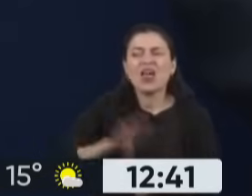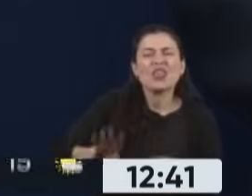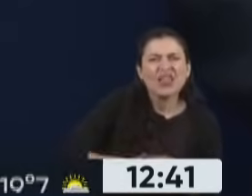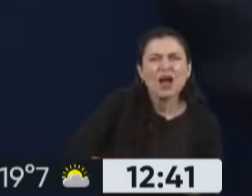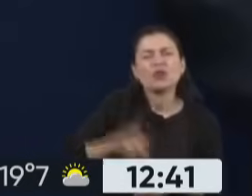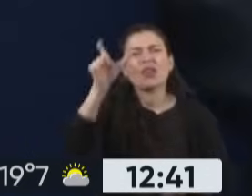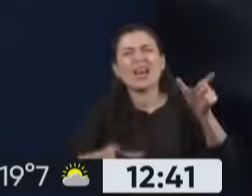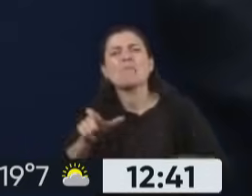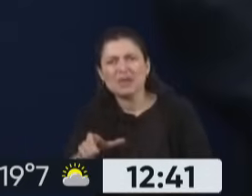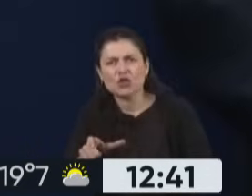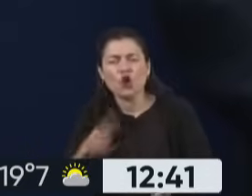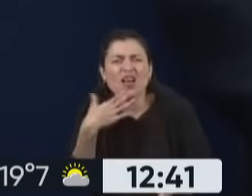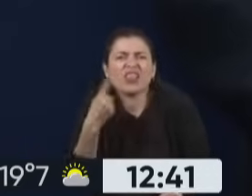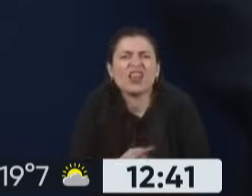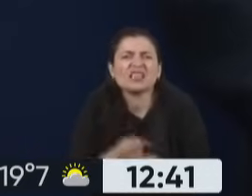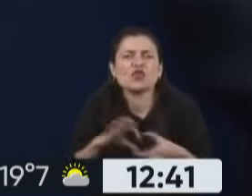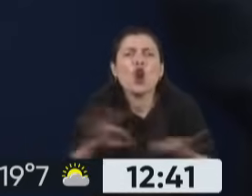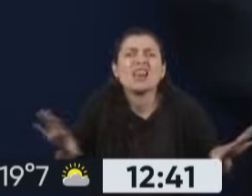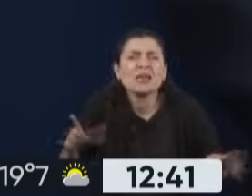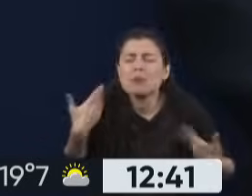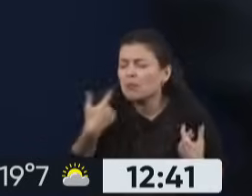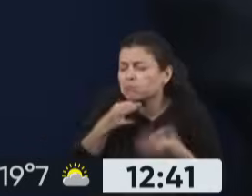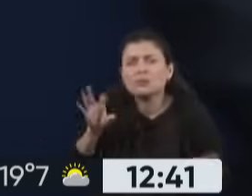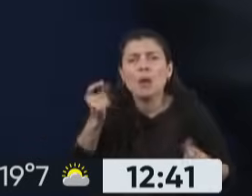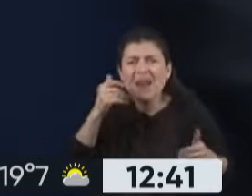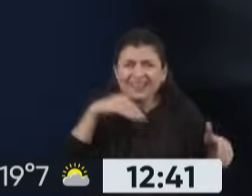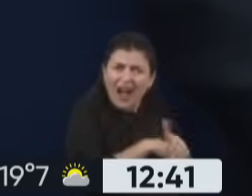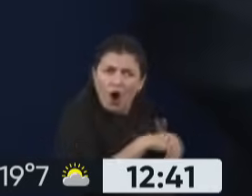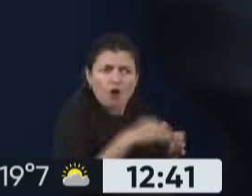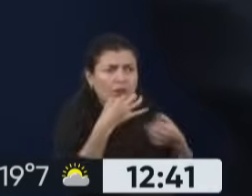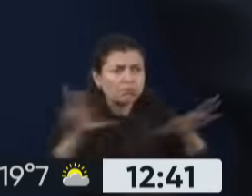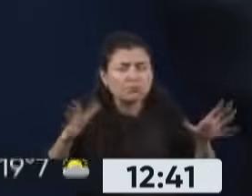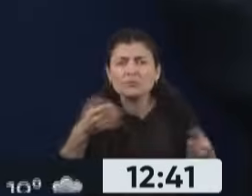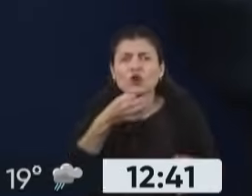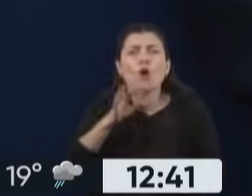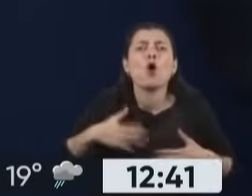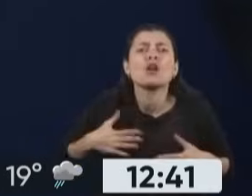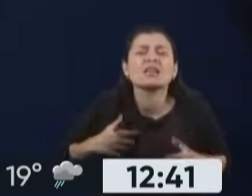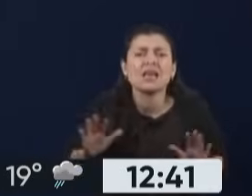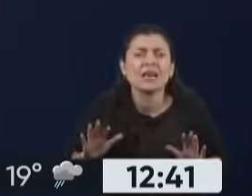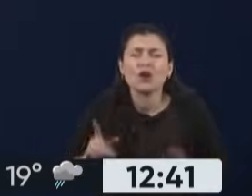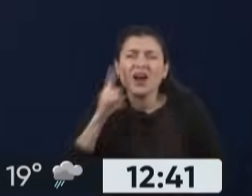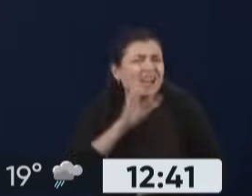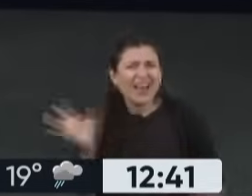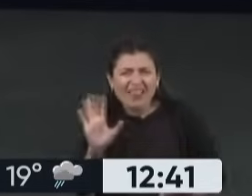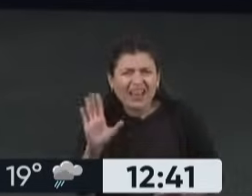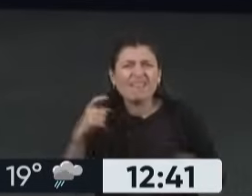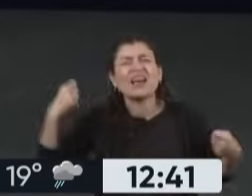gente, que finalmente puedan usar sus ahorros y no se relacionan absolutamente nada con el acuerdo con el fondo.